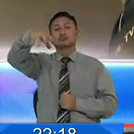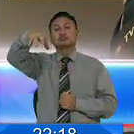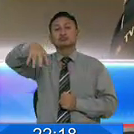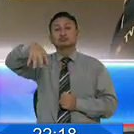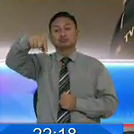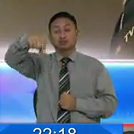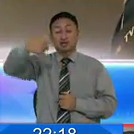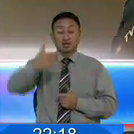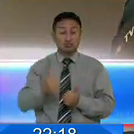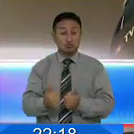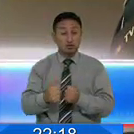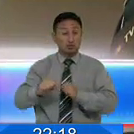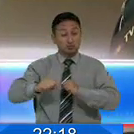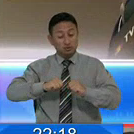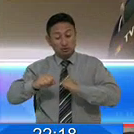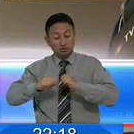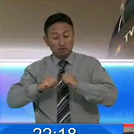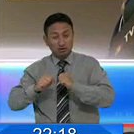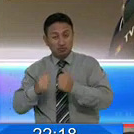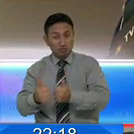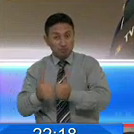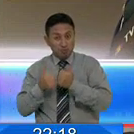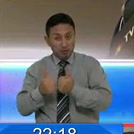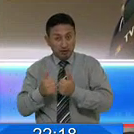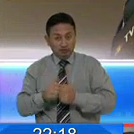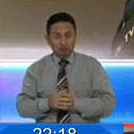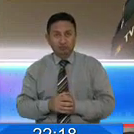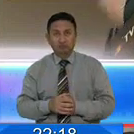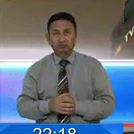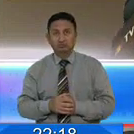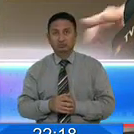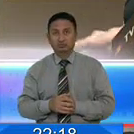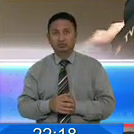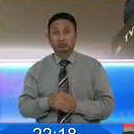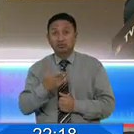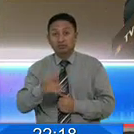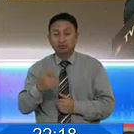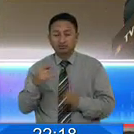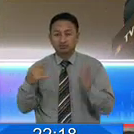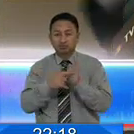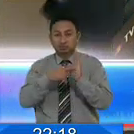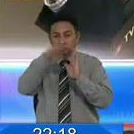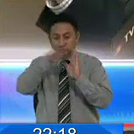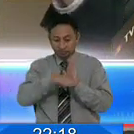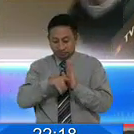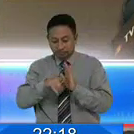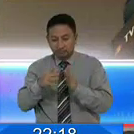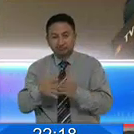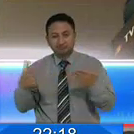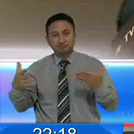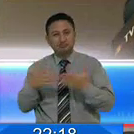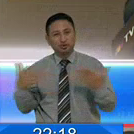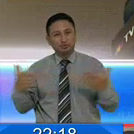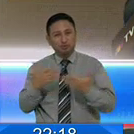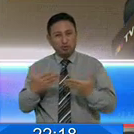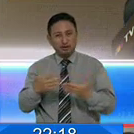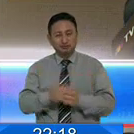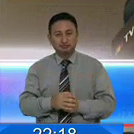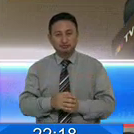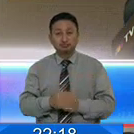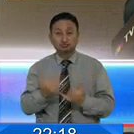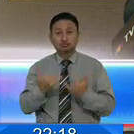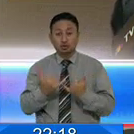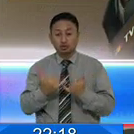tan eficiente, tan bueno, ¿no?, que con menos impuestos haga mucho más, en vez de lo que pasa